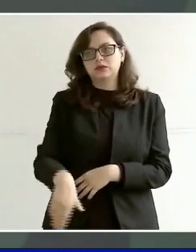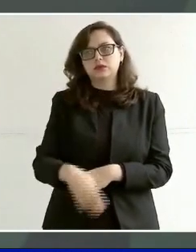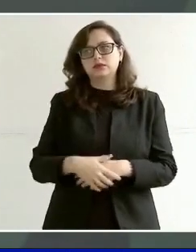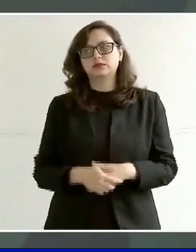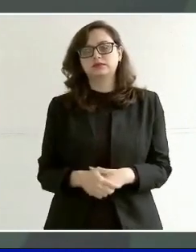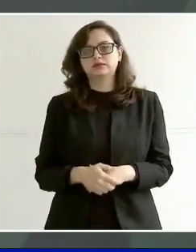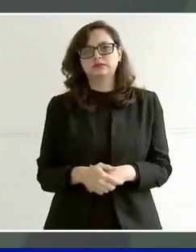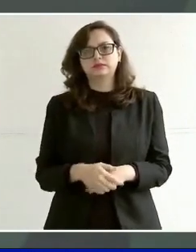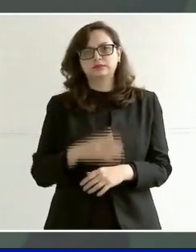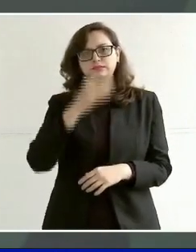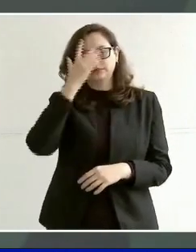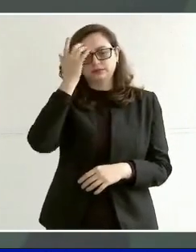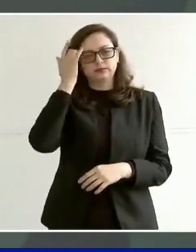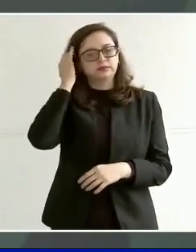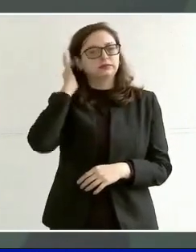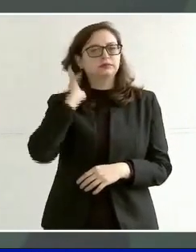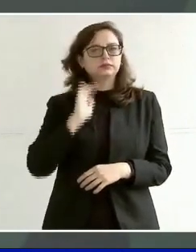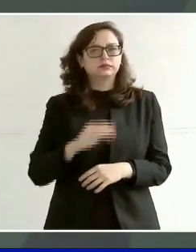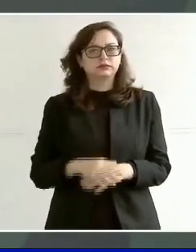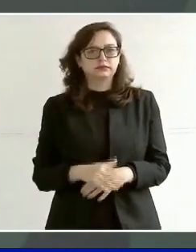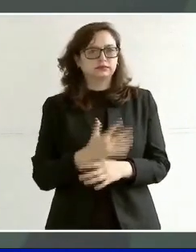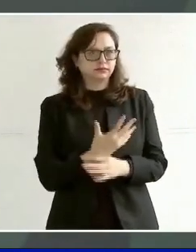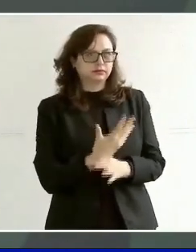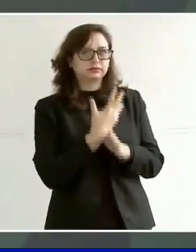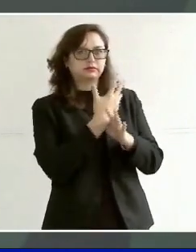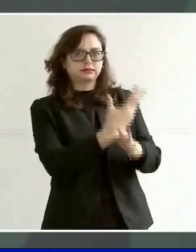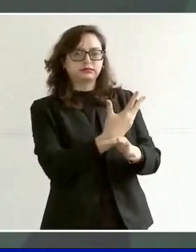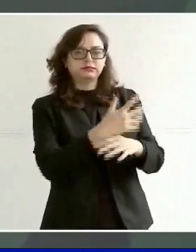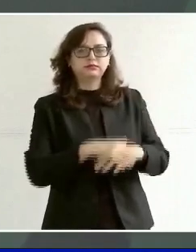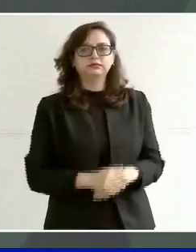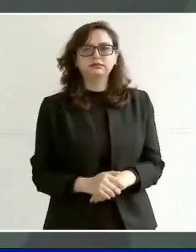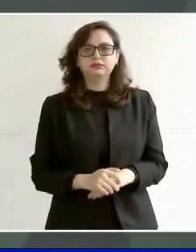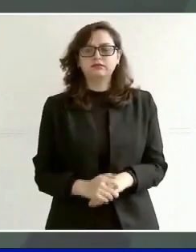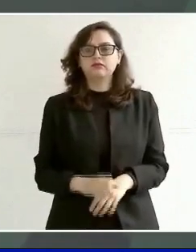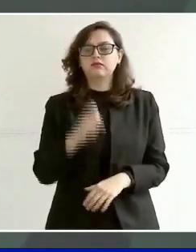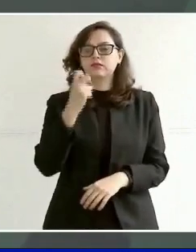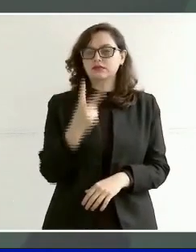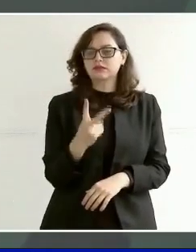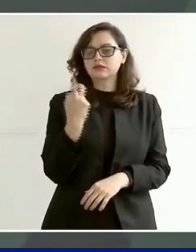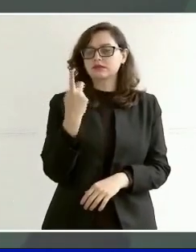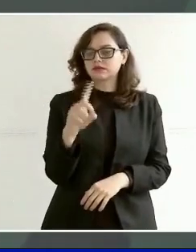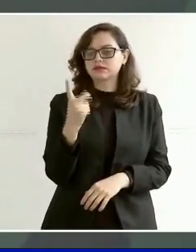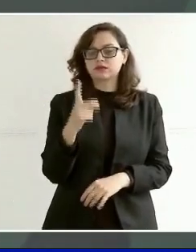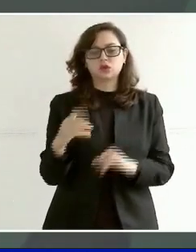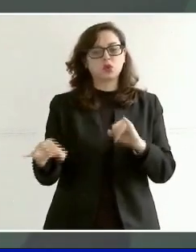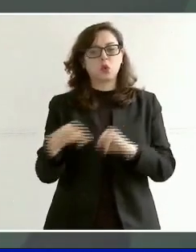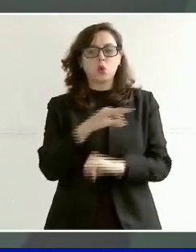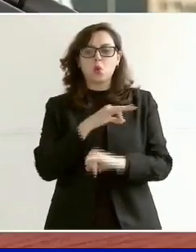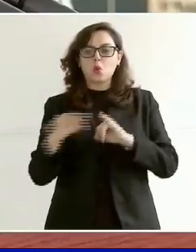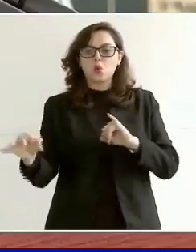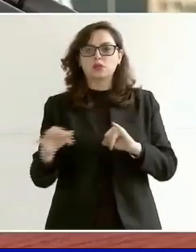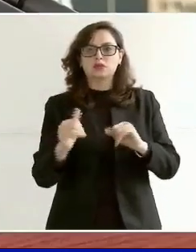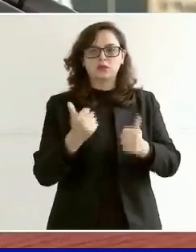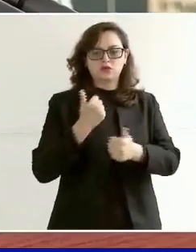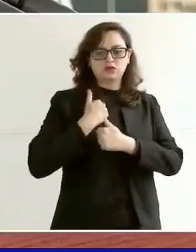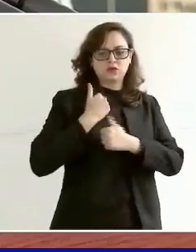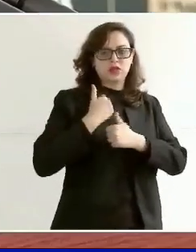Eso fue lo que se dijo. Ese 2 de diciembre, en el último enfrentamiento con tropas